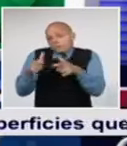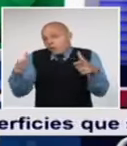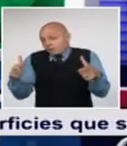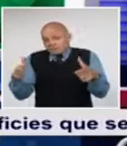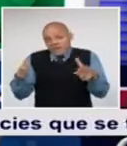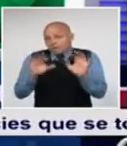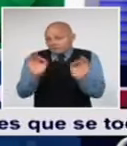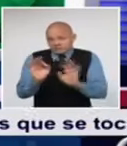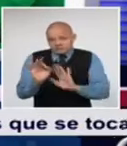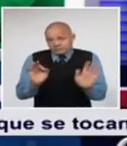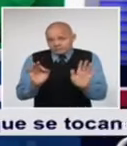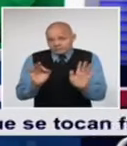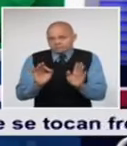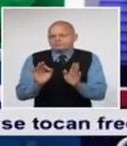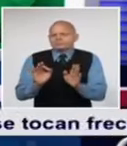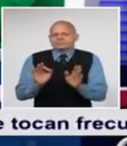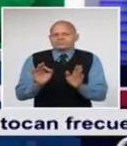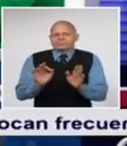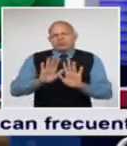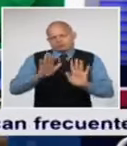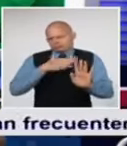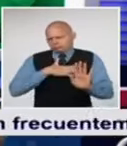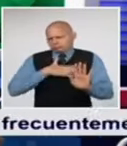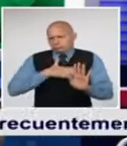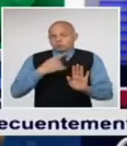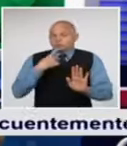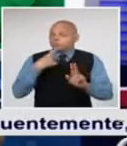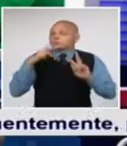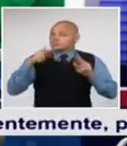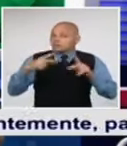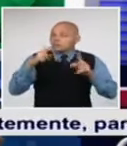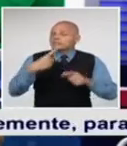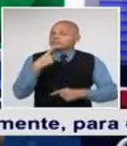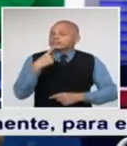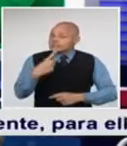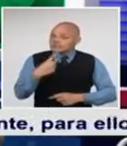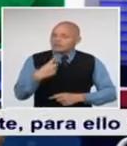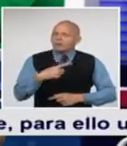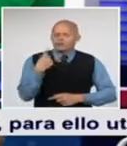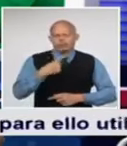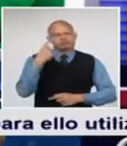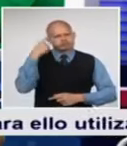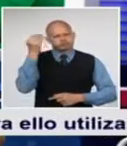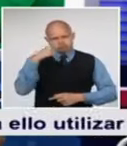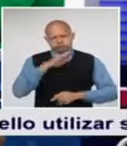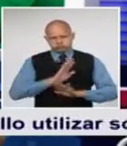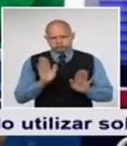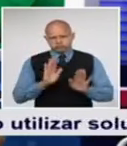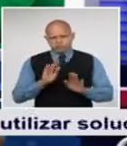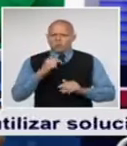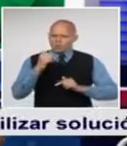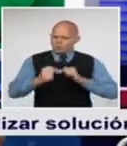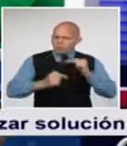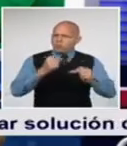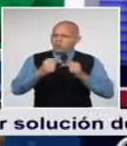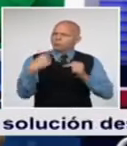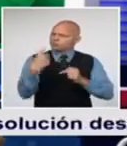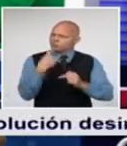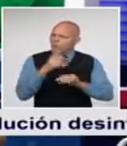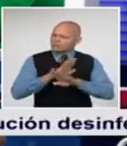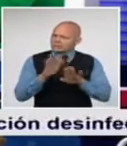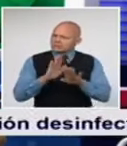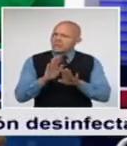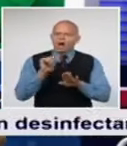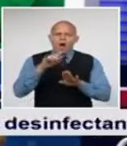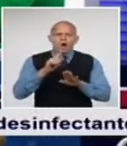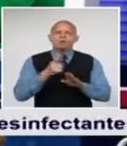que tenemos la certeza, siempre lo digo, siempre lo ratifico, de que con todo lo que se está aplicando, con